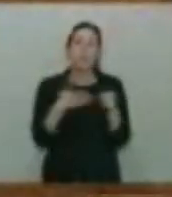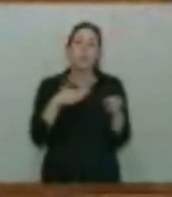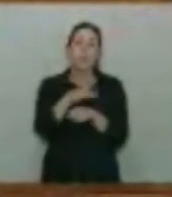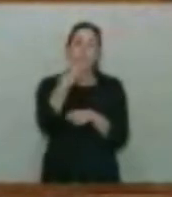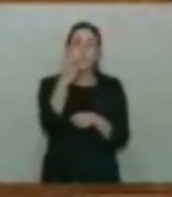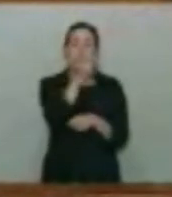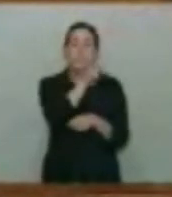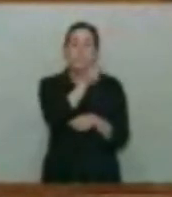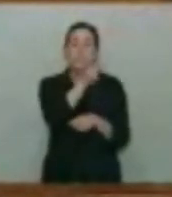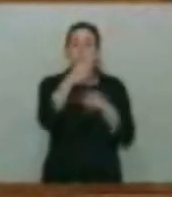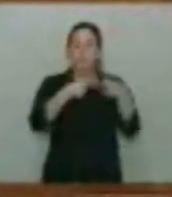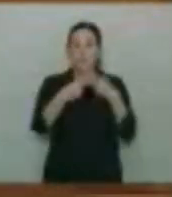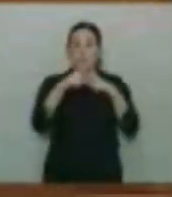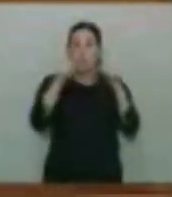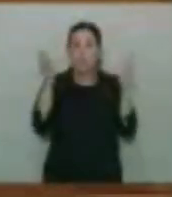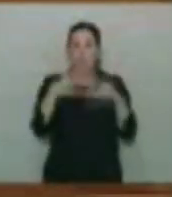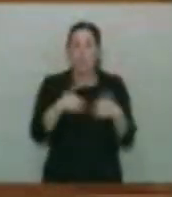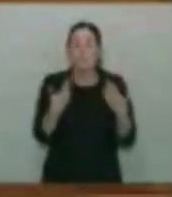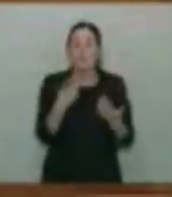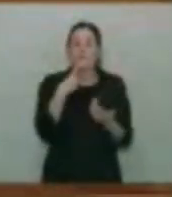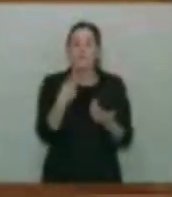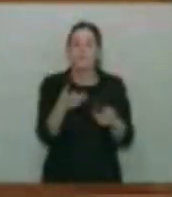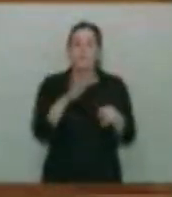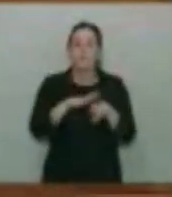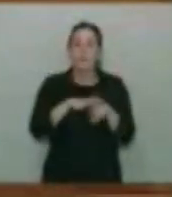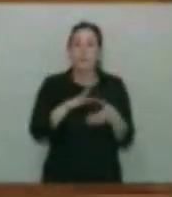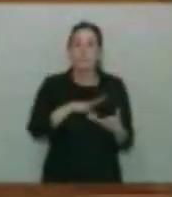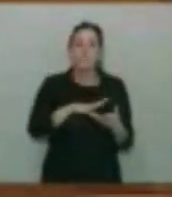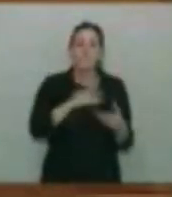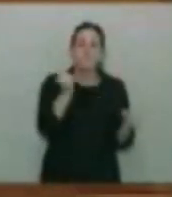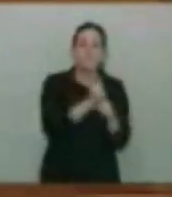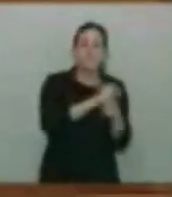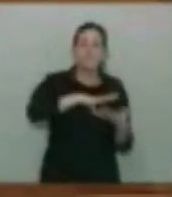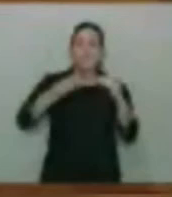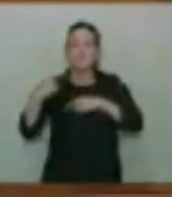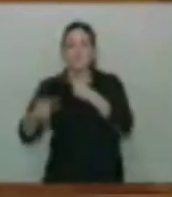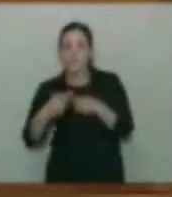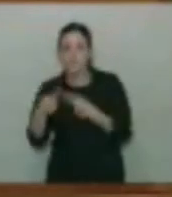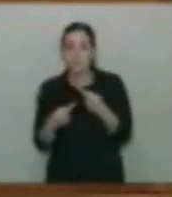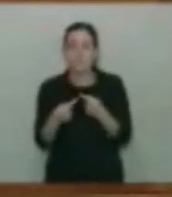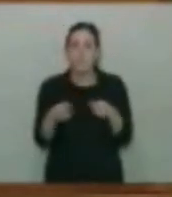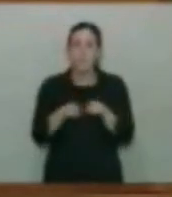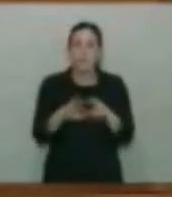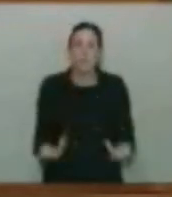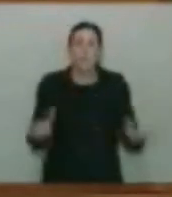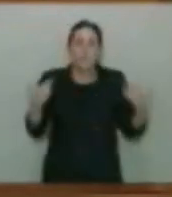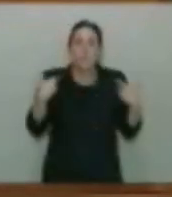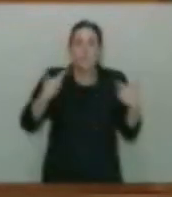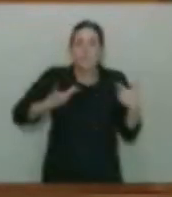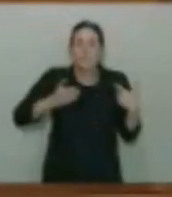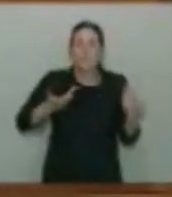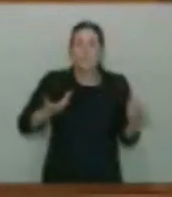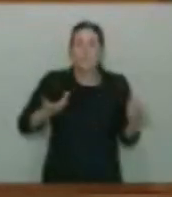asturianas. Y estas dificultades para conciliar, junto con el hecho de que el peso del cuidado familiar siga recayendo mayoritariamente sobre las